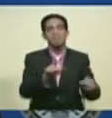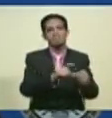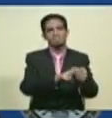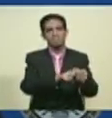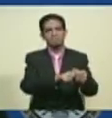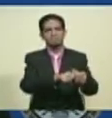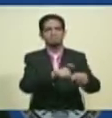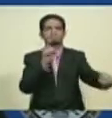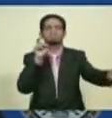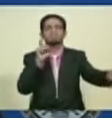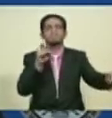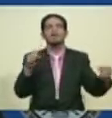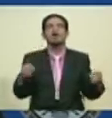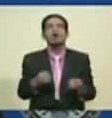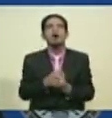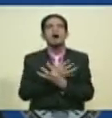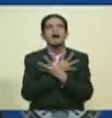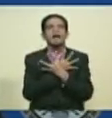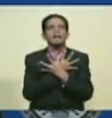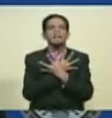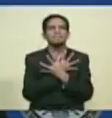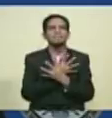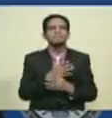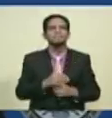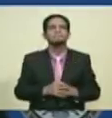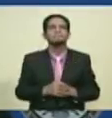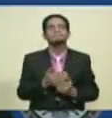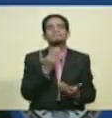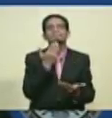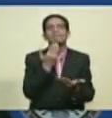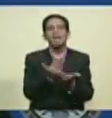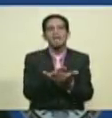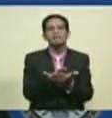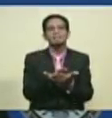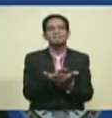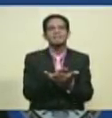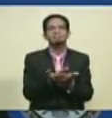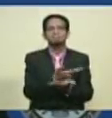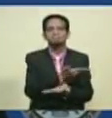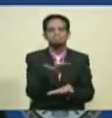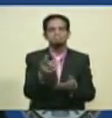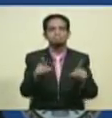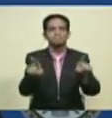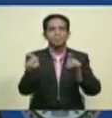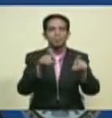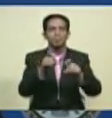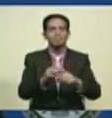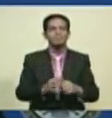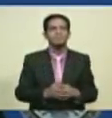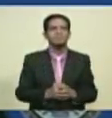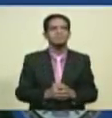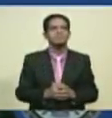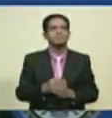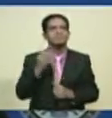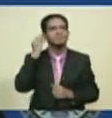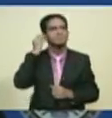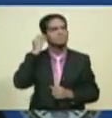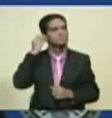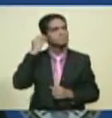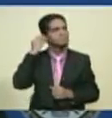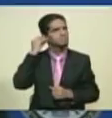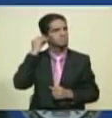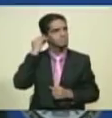Organización de los Estados Americanos. Muchas gracias. Vamos a ceder el derecho a la primera pregunta la formula la agencia